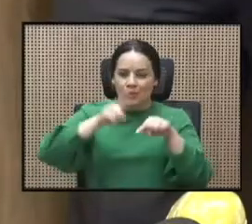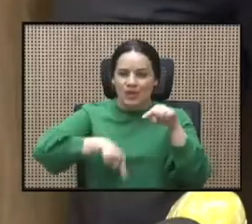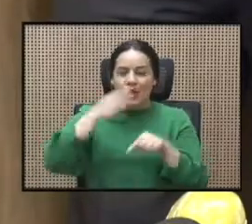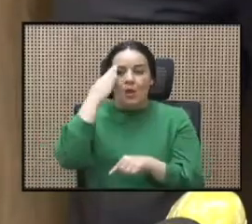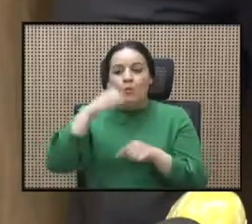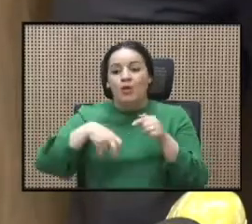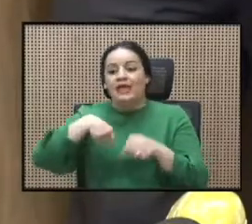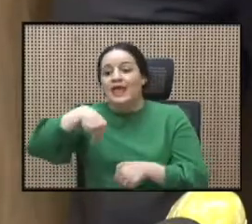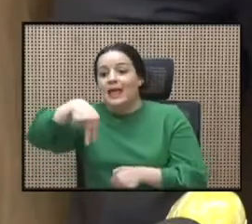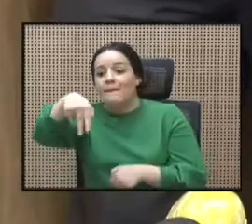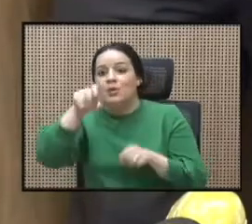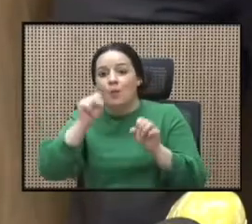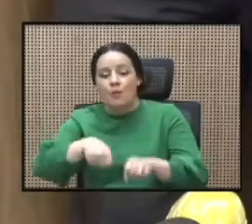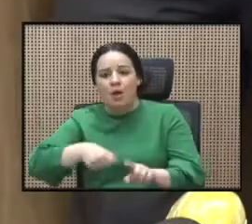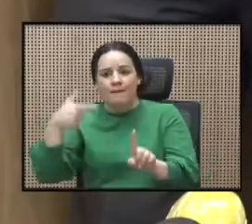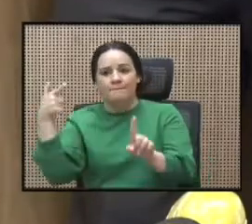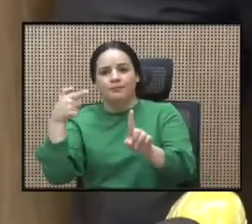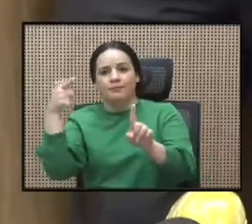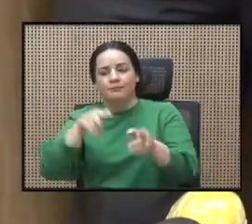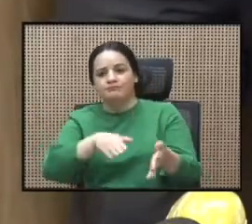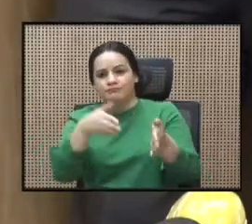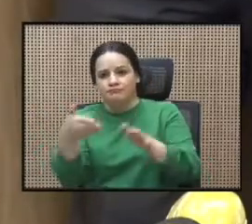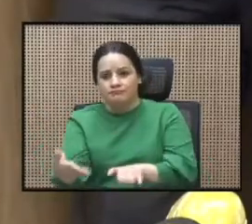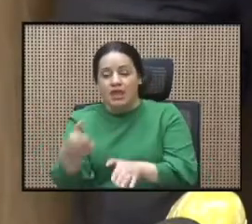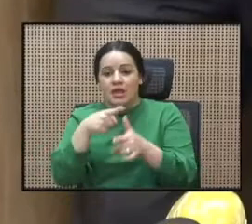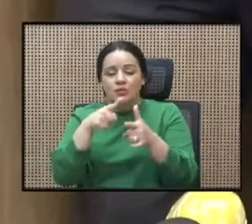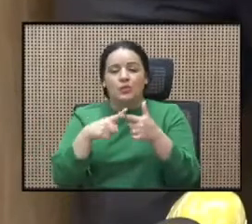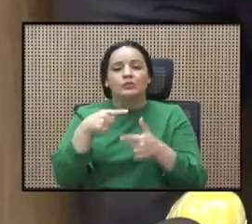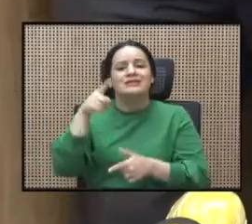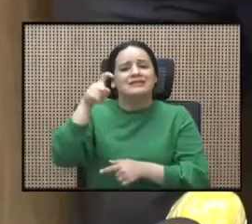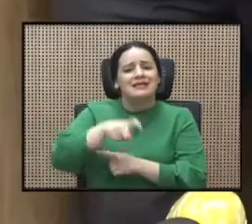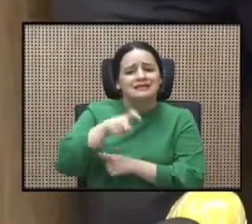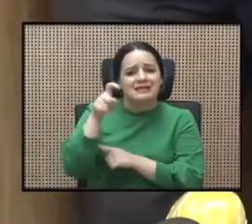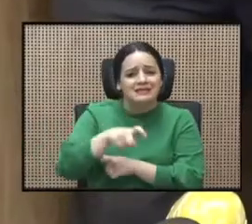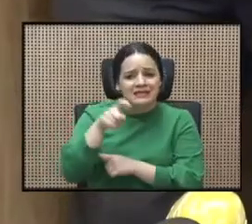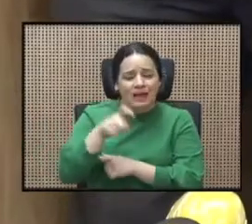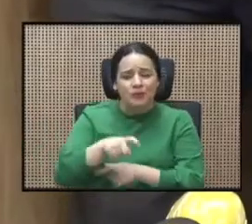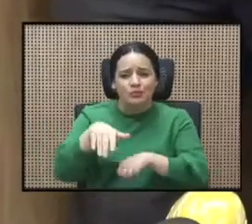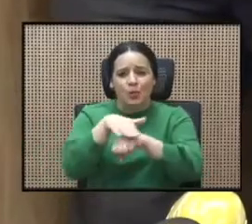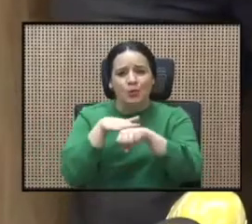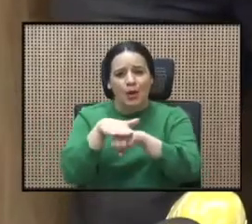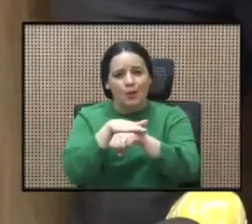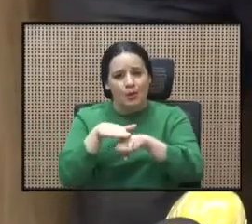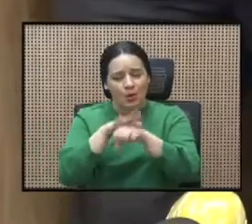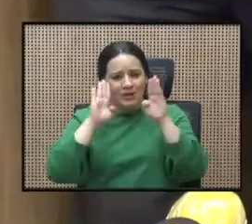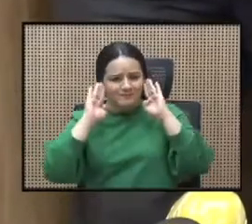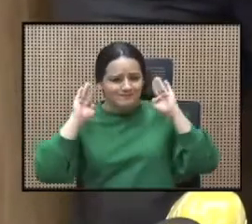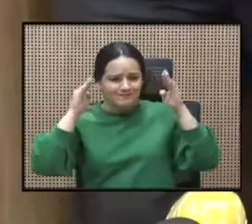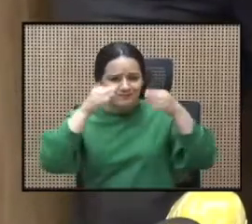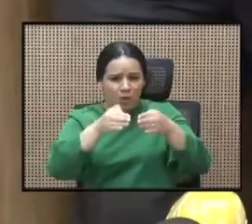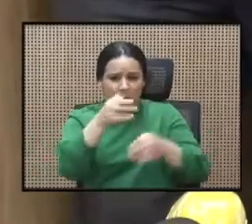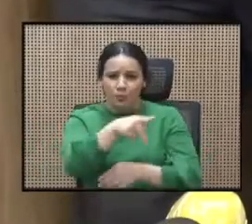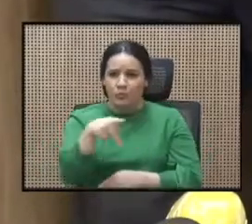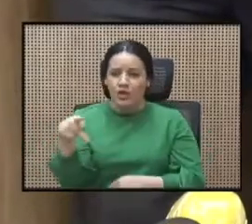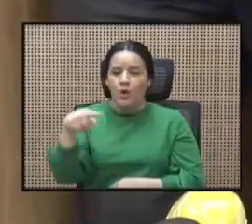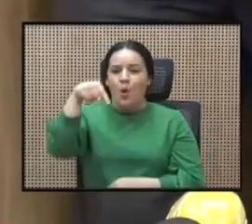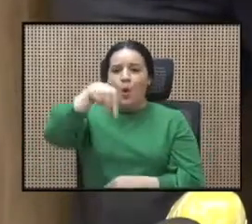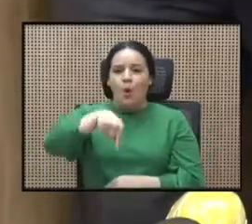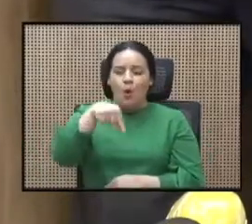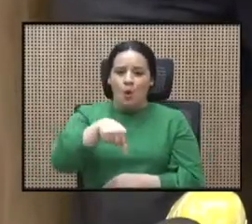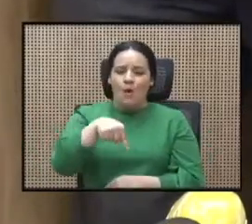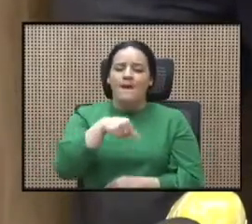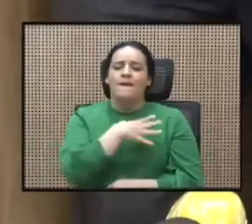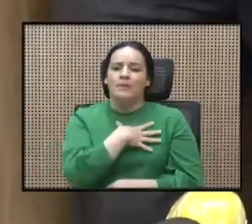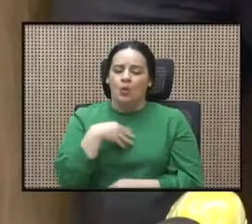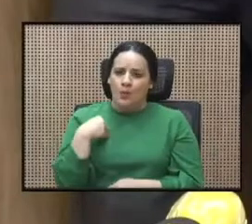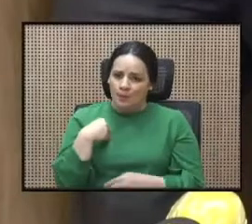se envía un mensaje claro a los ciudadanos sobre la lucha del estado contra la corrupción y se crea un plazo prudencial